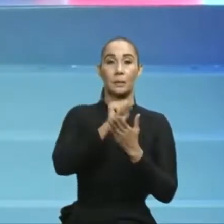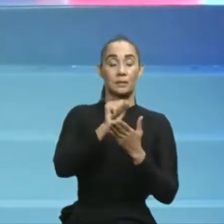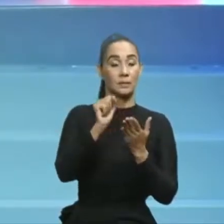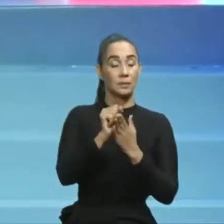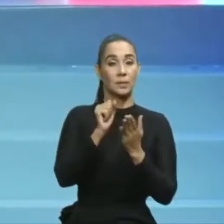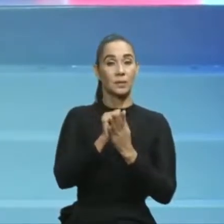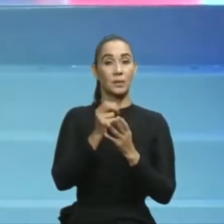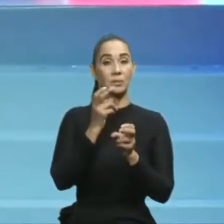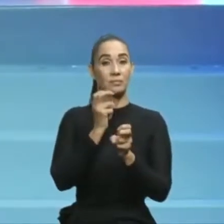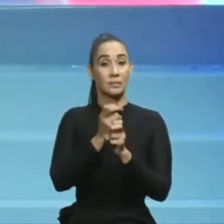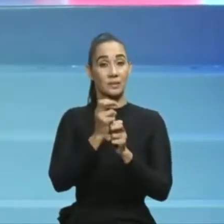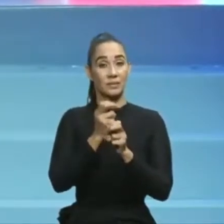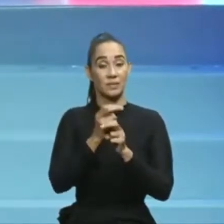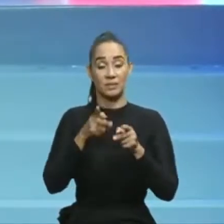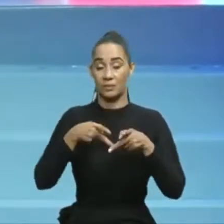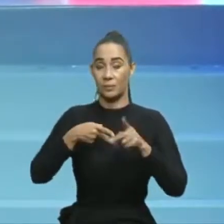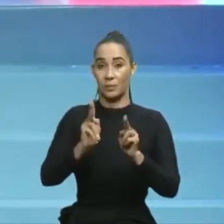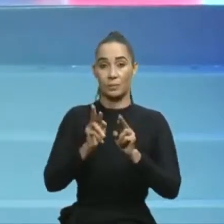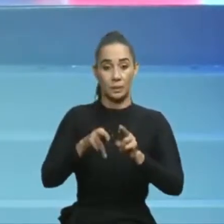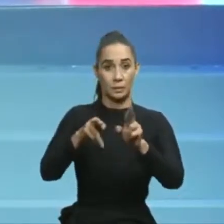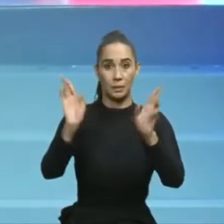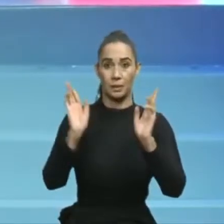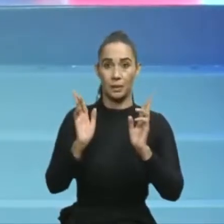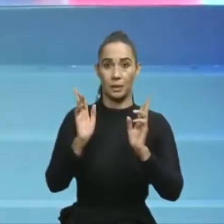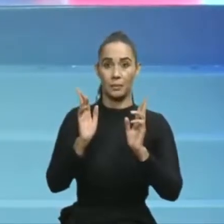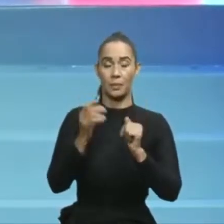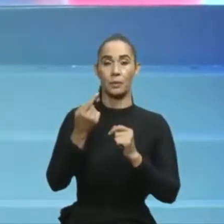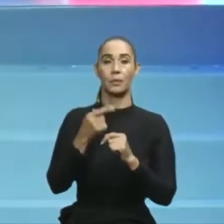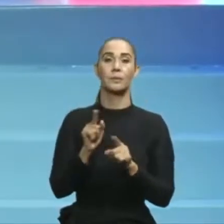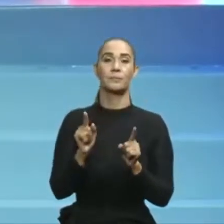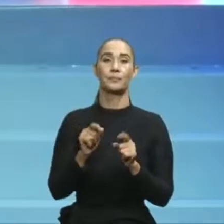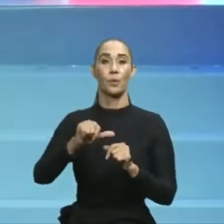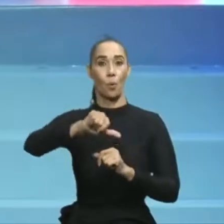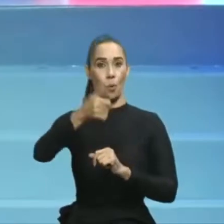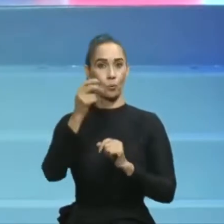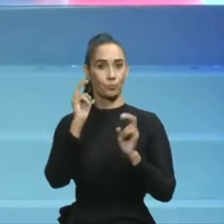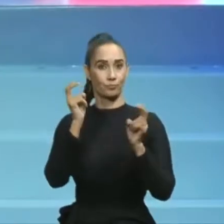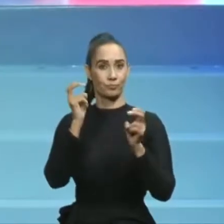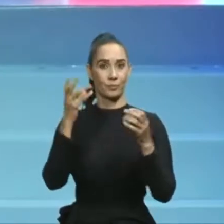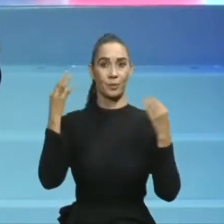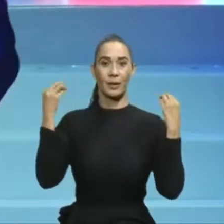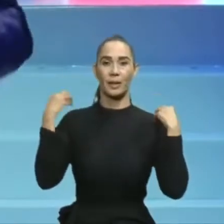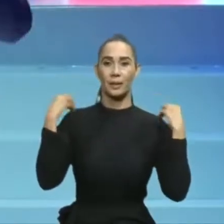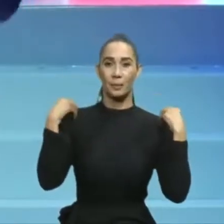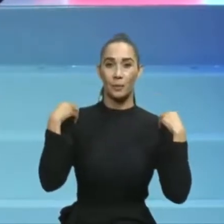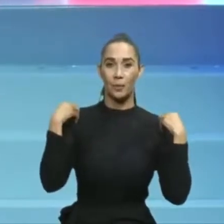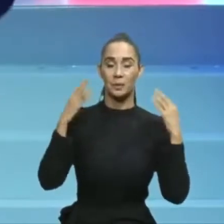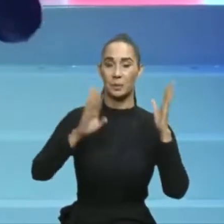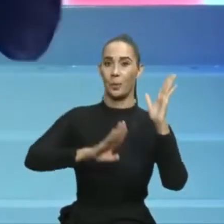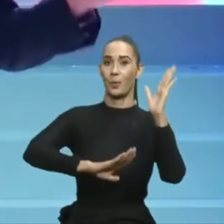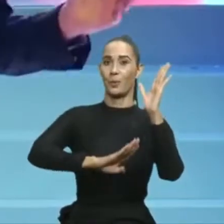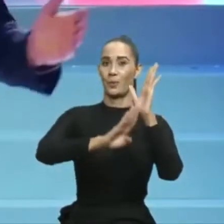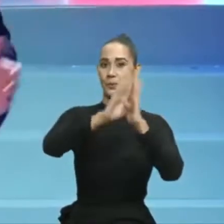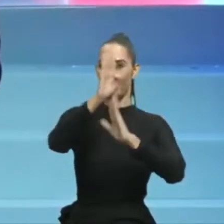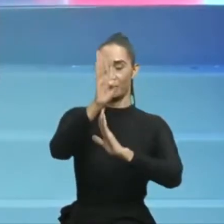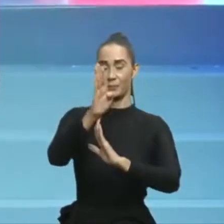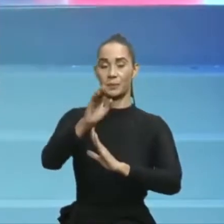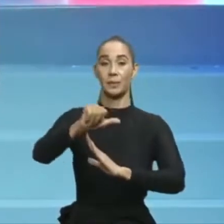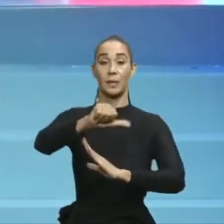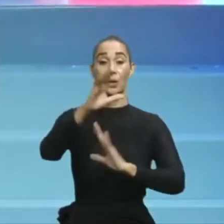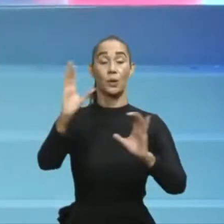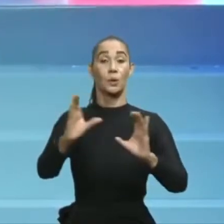rápido en materia deportiva también hemos experimentado un gran avance entre otras muchas acciones